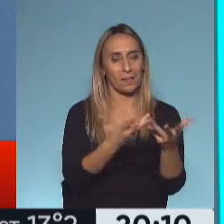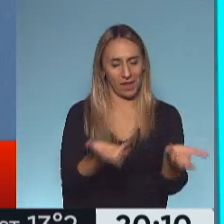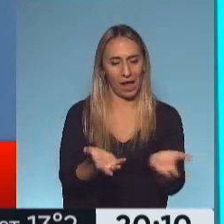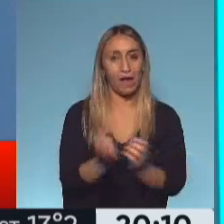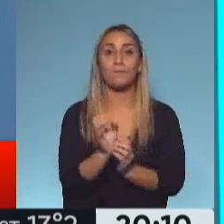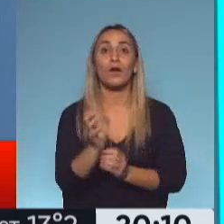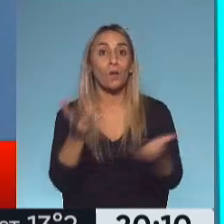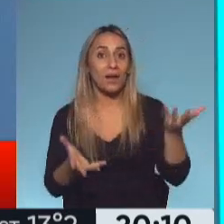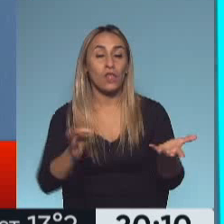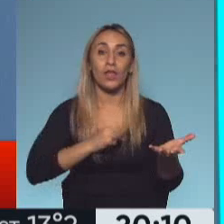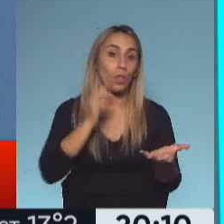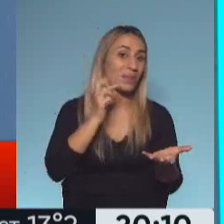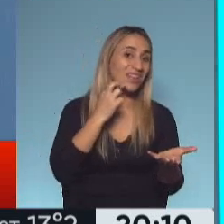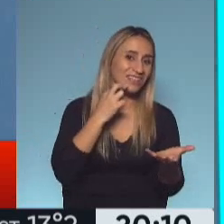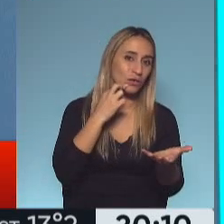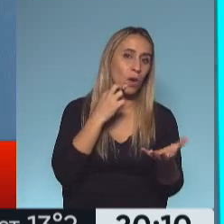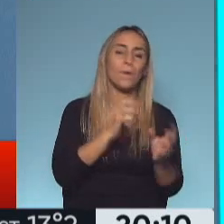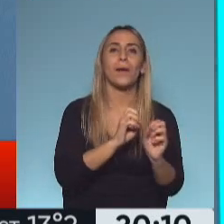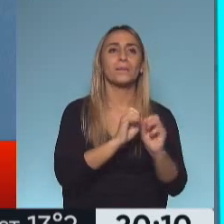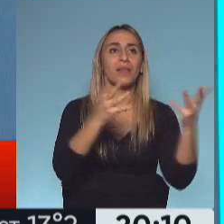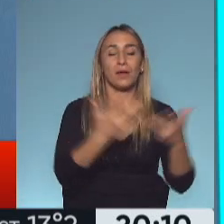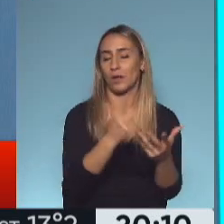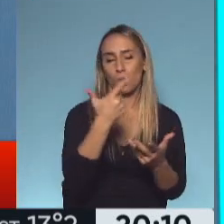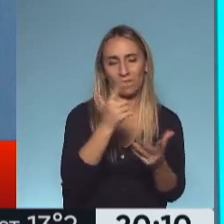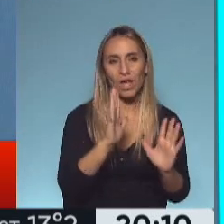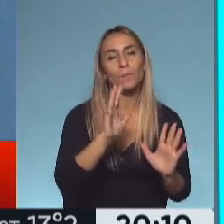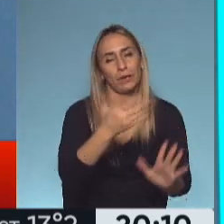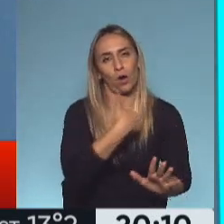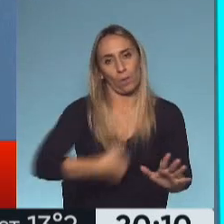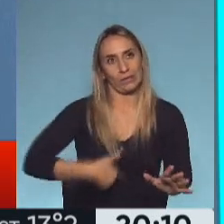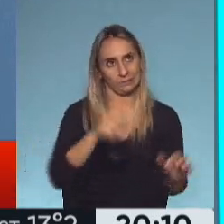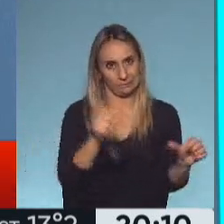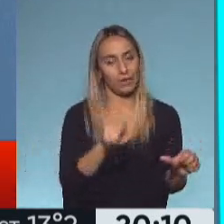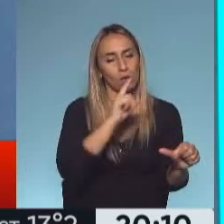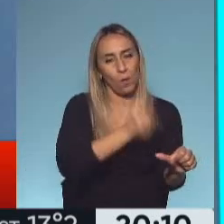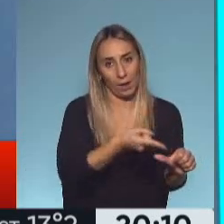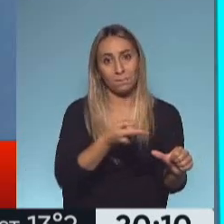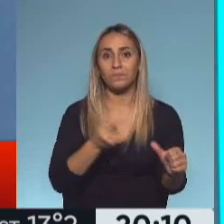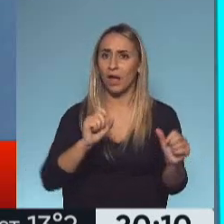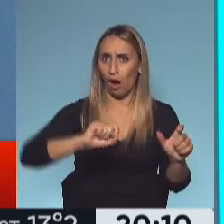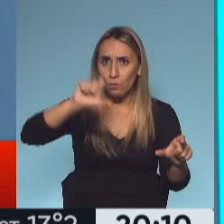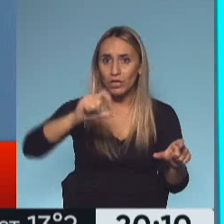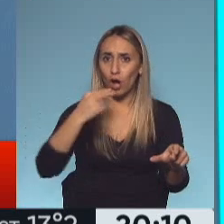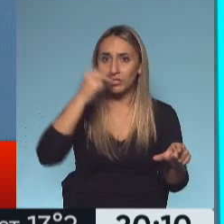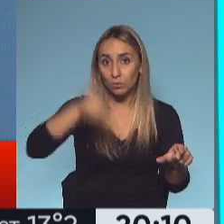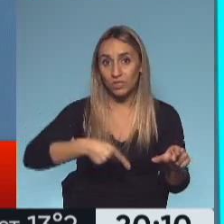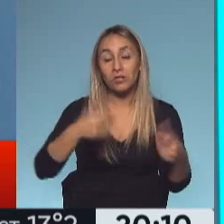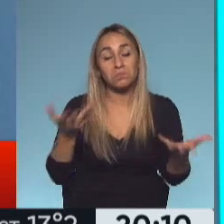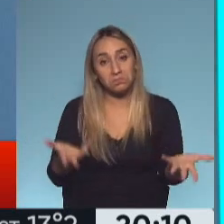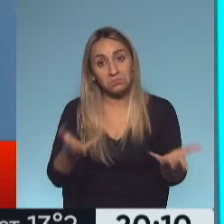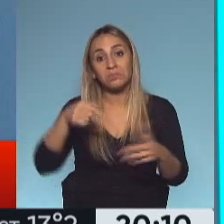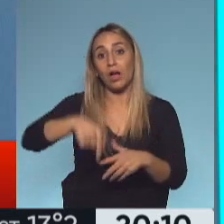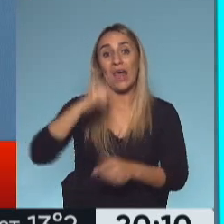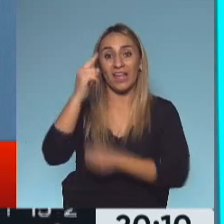que no había pandemia, o había otra pandemia en todo caso, de un aumento del 11%. Es decir, que la industria argentina hoy está